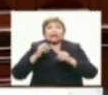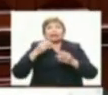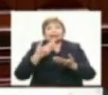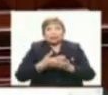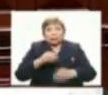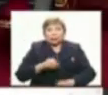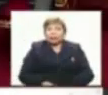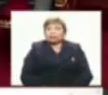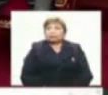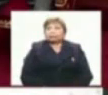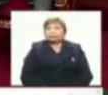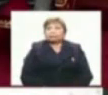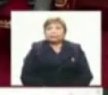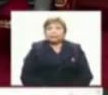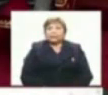Tecnológica.